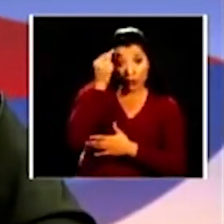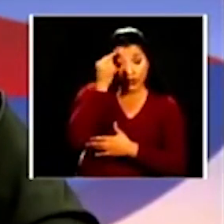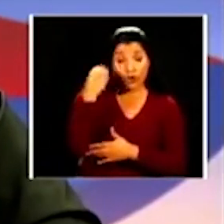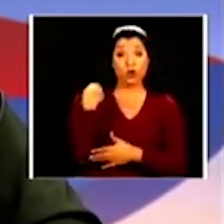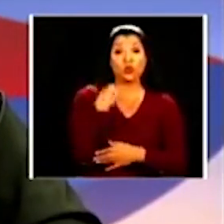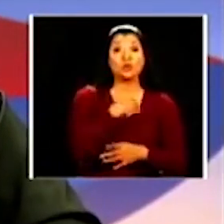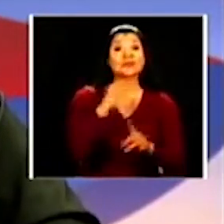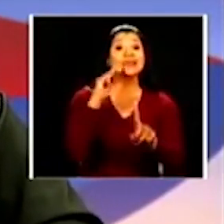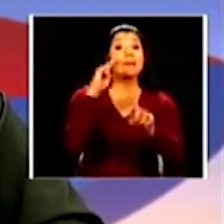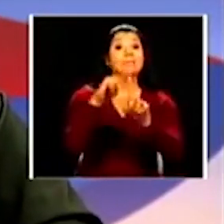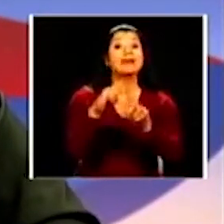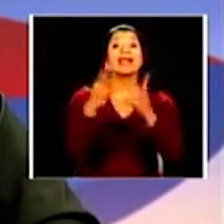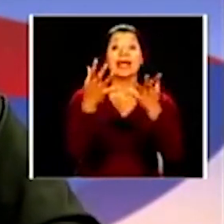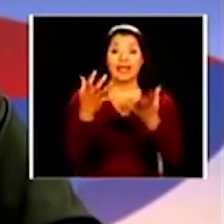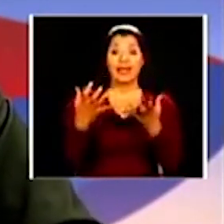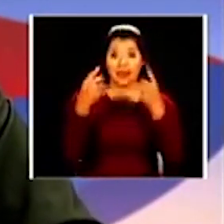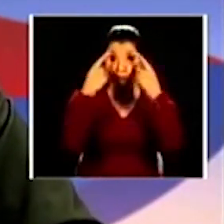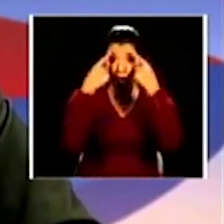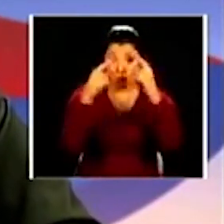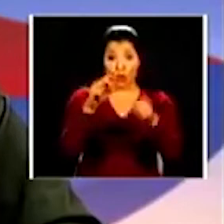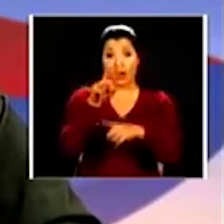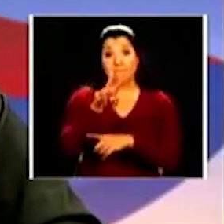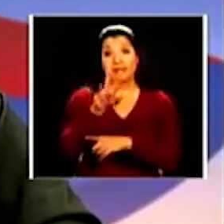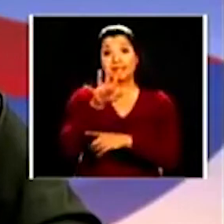por lo menos a 25,000